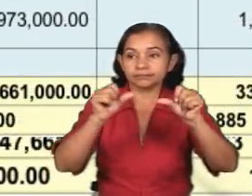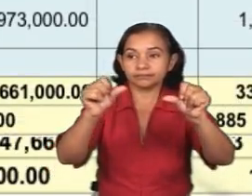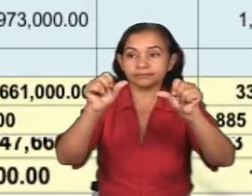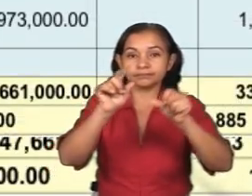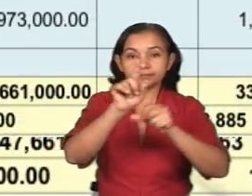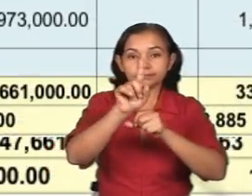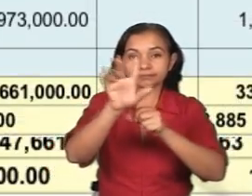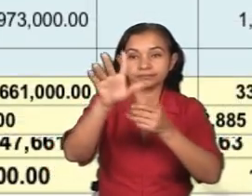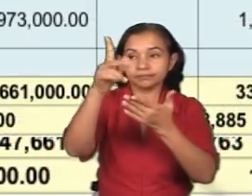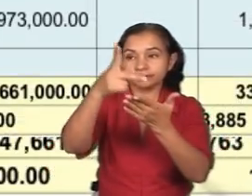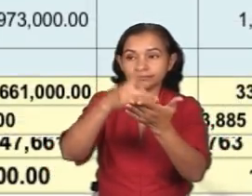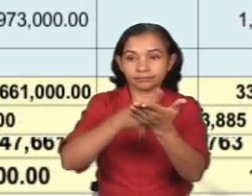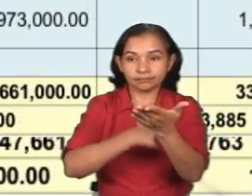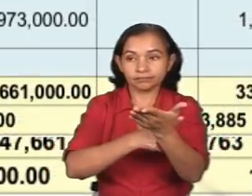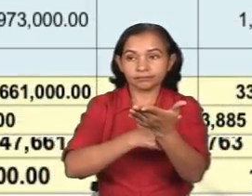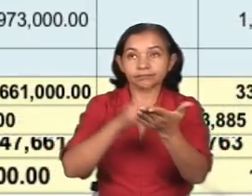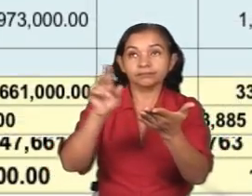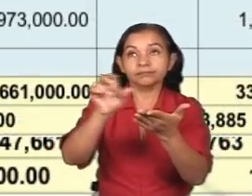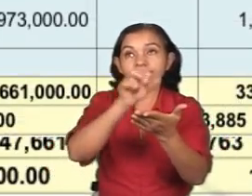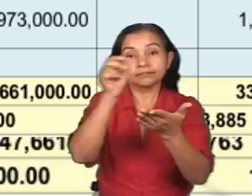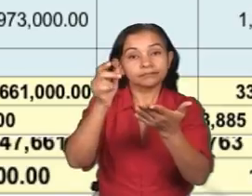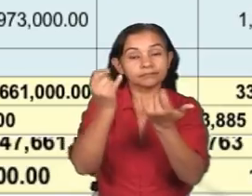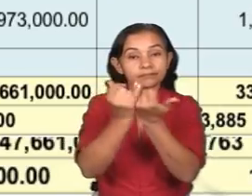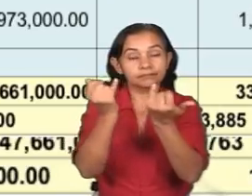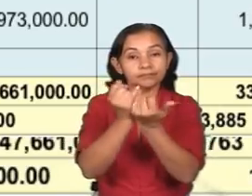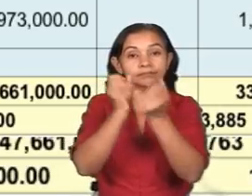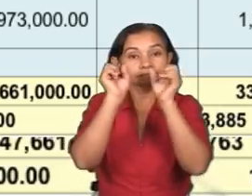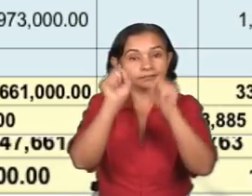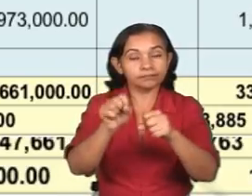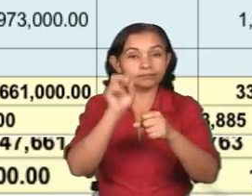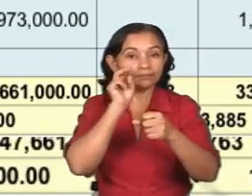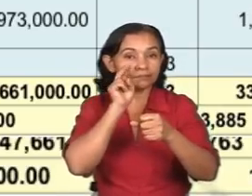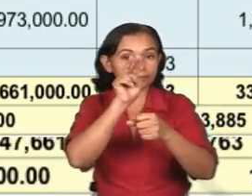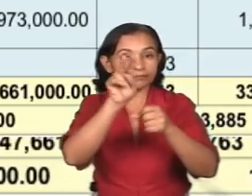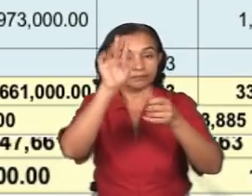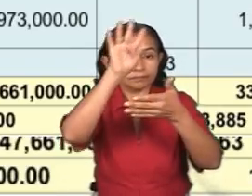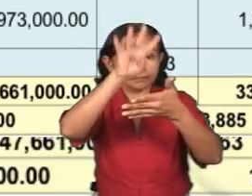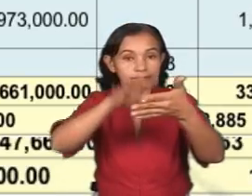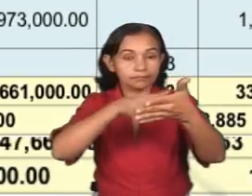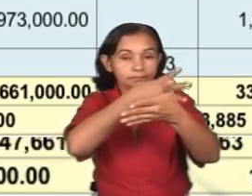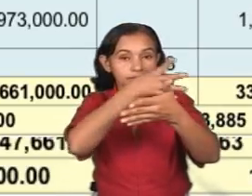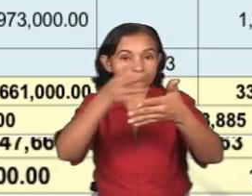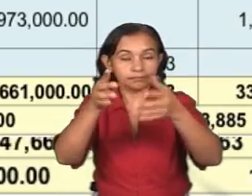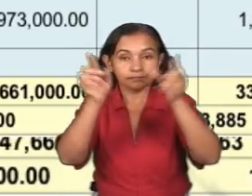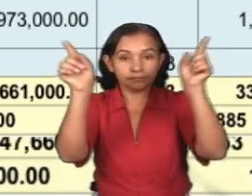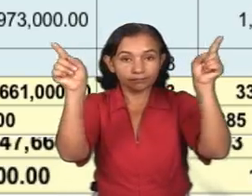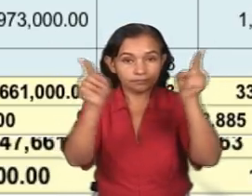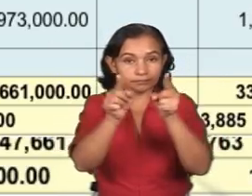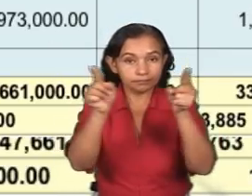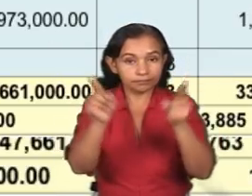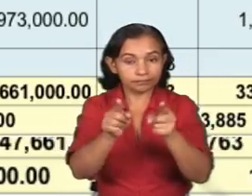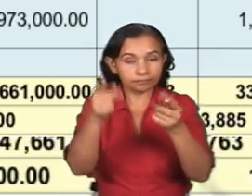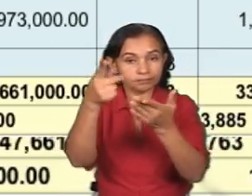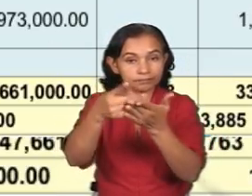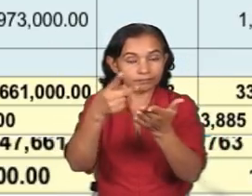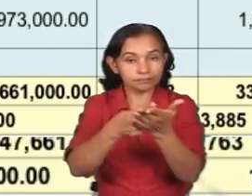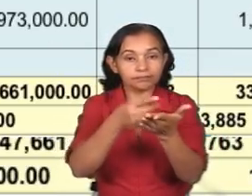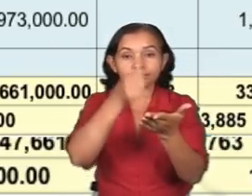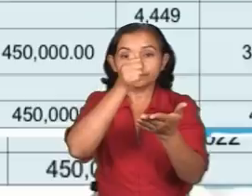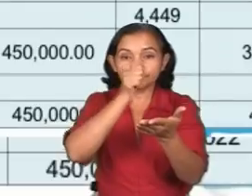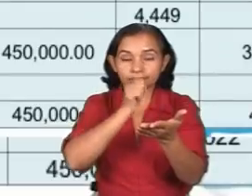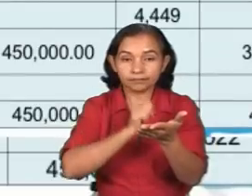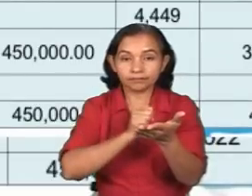15 proyectos. Estamos hablando de un total de 22 proyectos. Ahí podemos ver ese cuadro. Ahí tenemos un resumen de lo que es el presupuesto en agua potable.